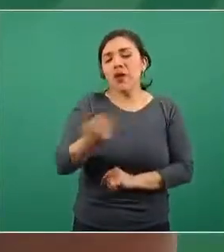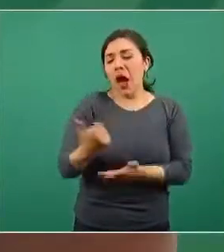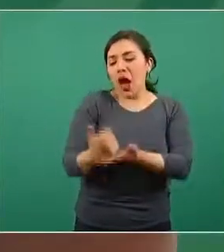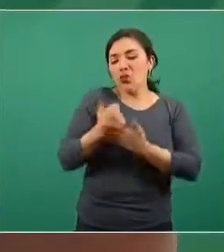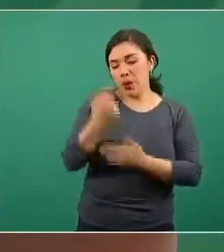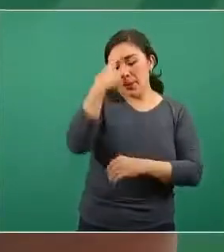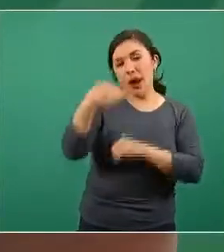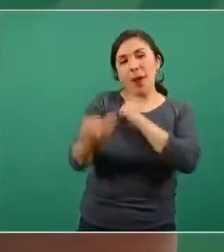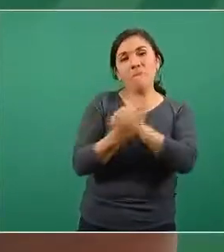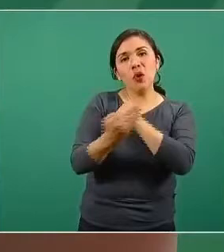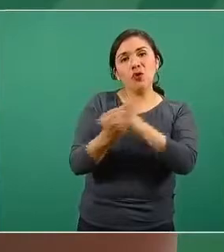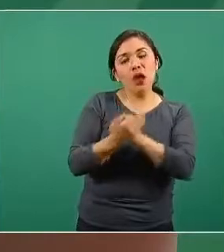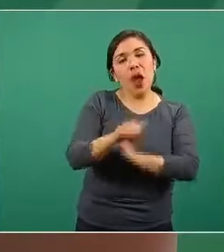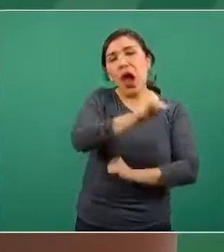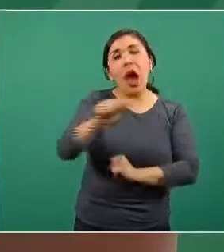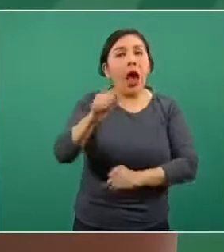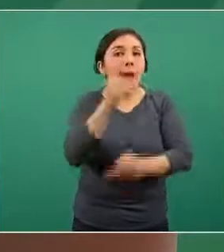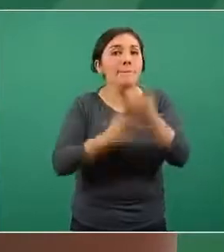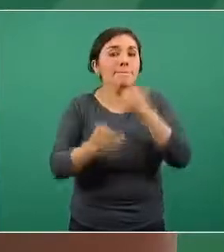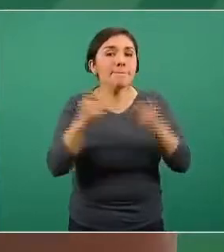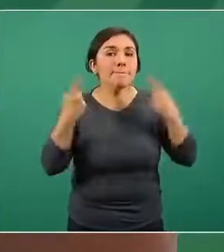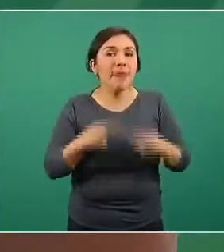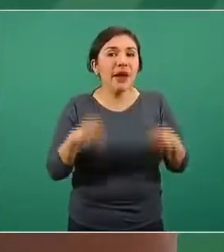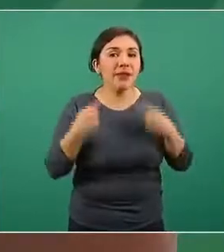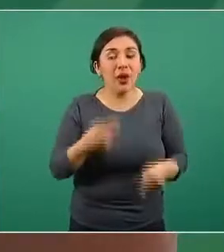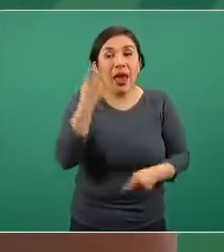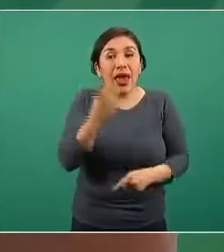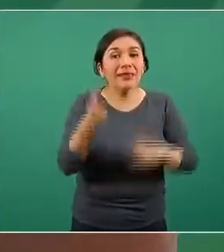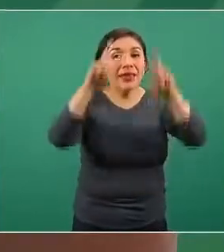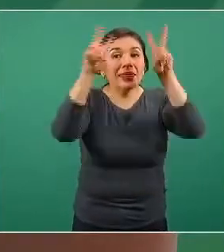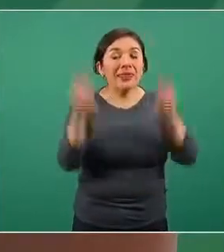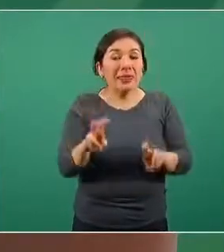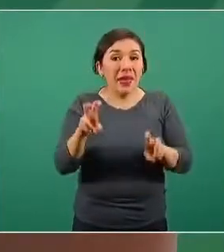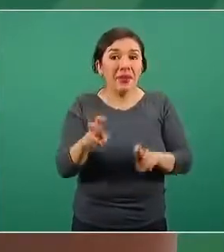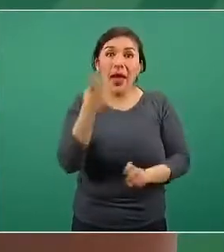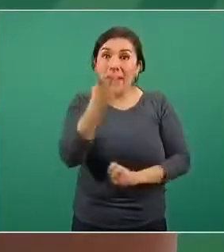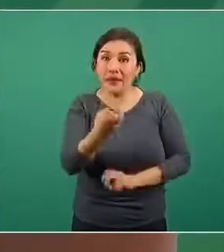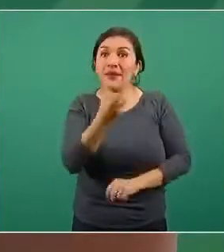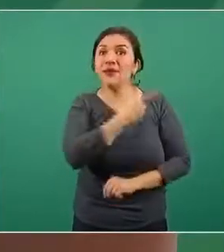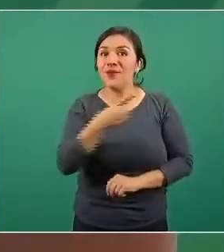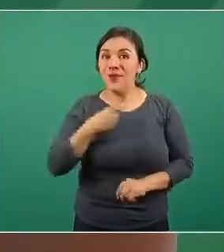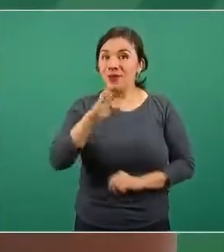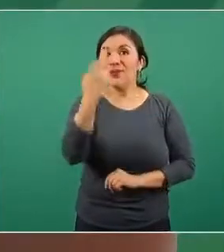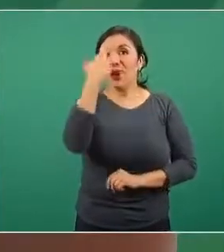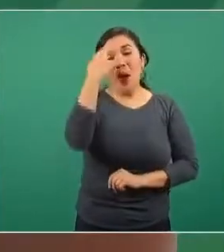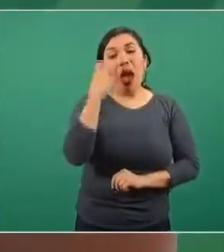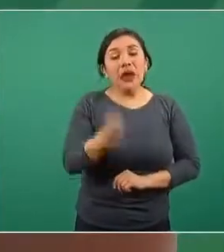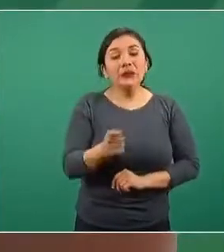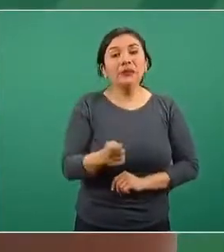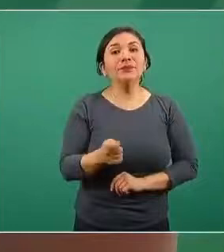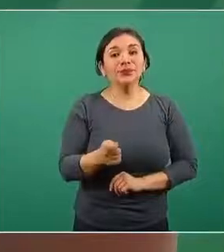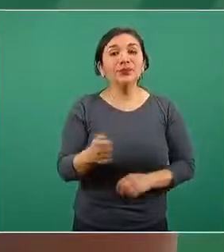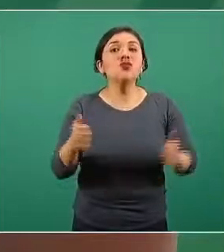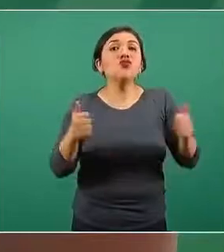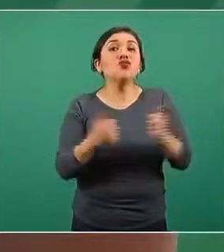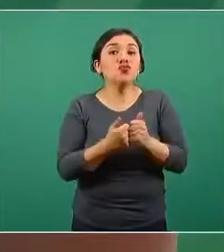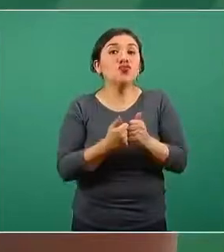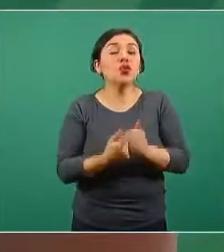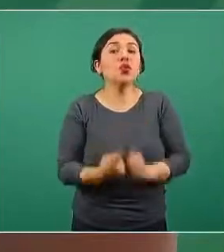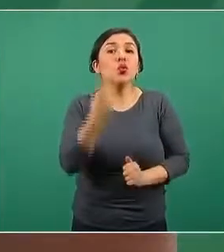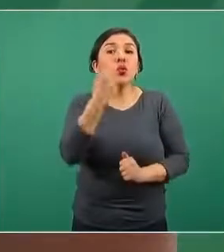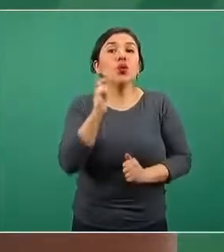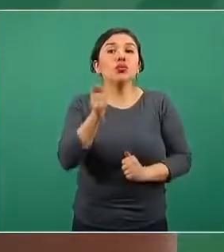proteger a las personas en esta parte que, recordemos, es a través de